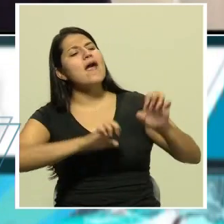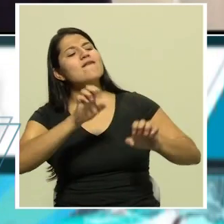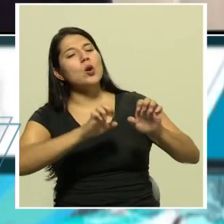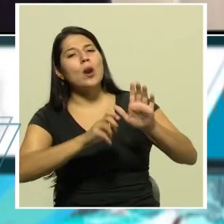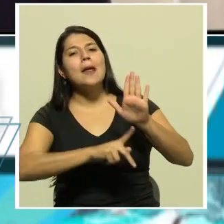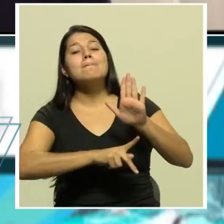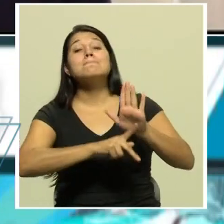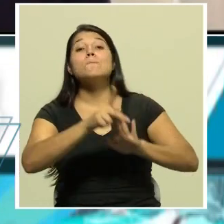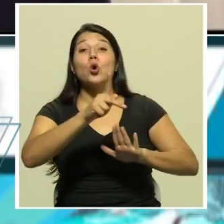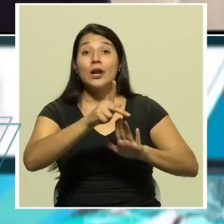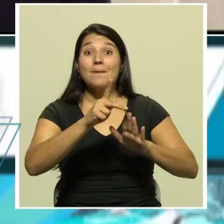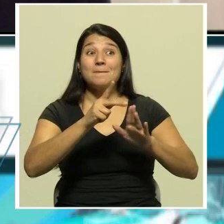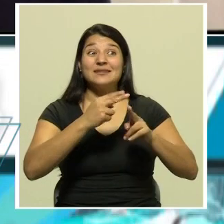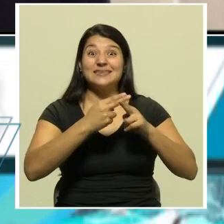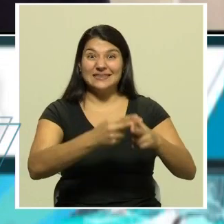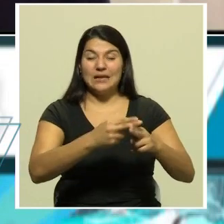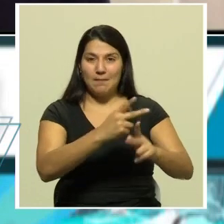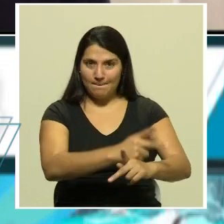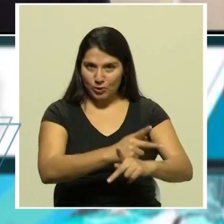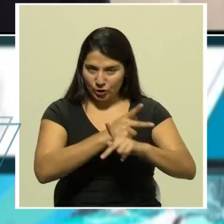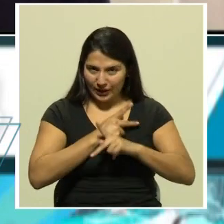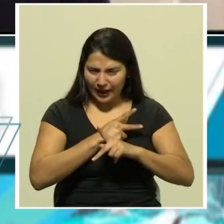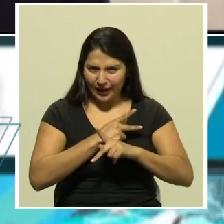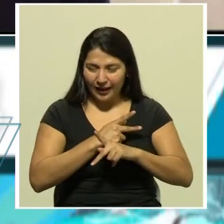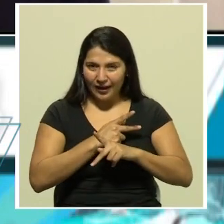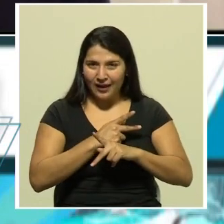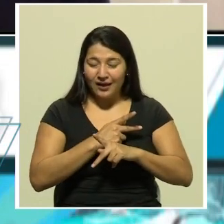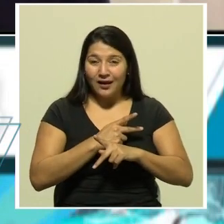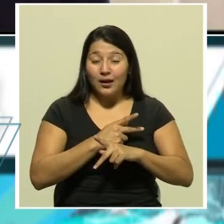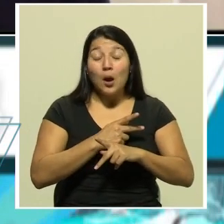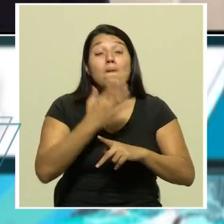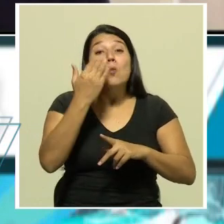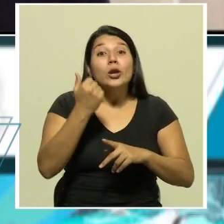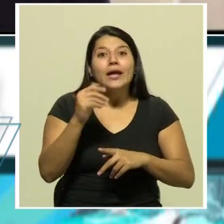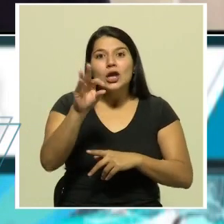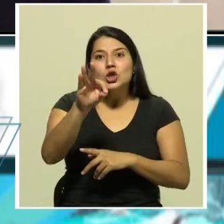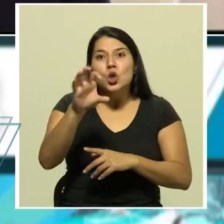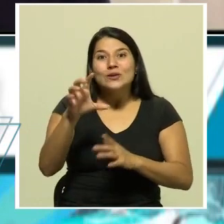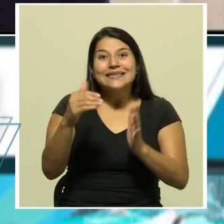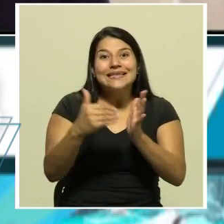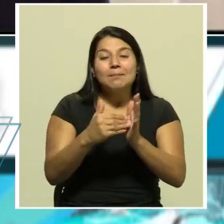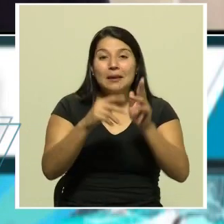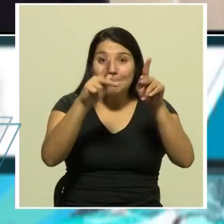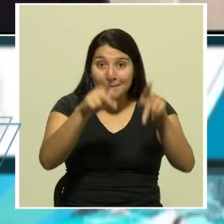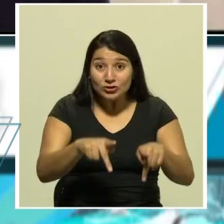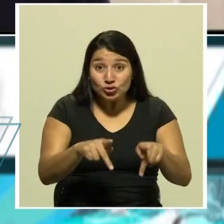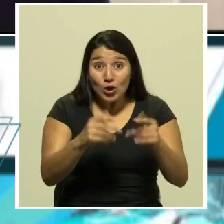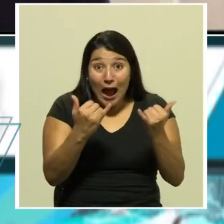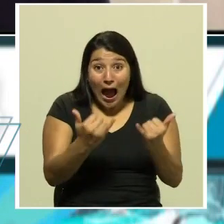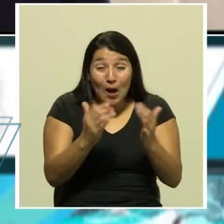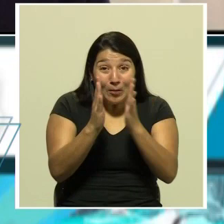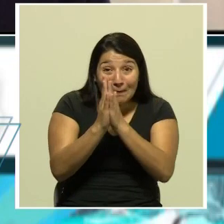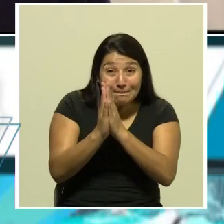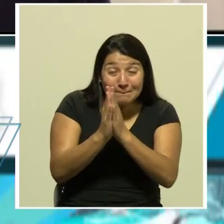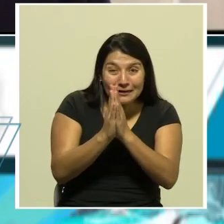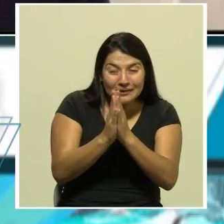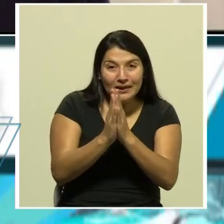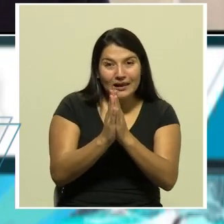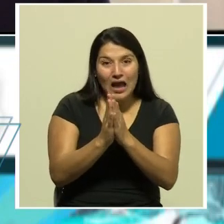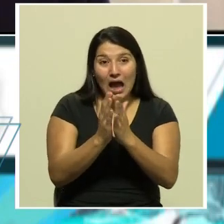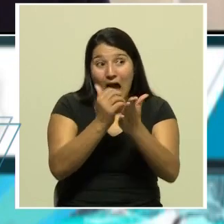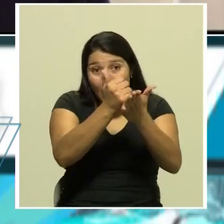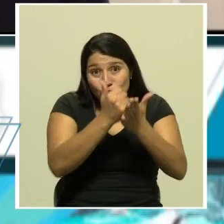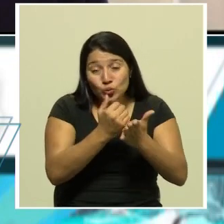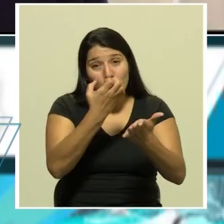tener probablemente un impacto. Estamos hablando de que 900.000 personas están pidiendo el